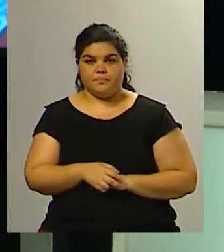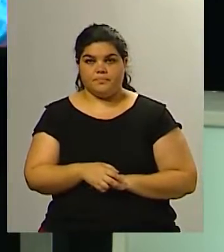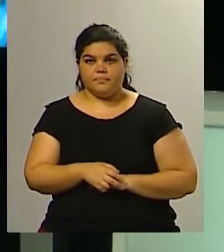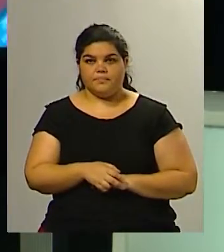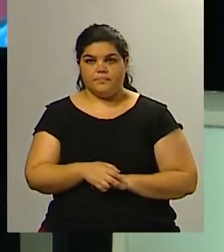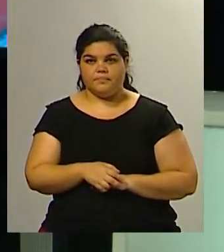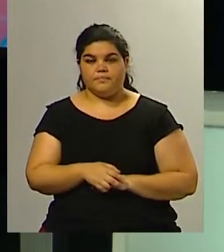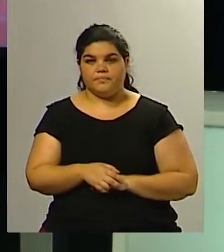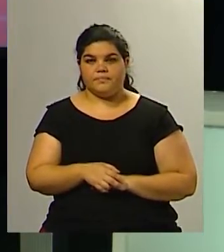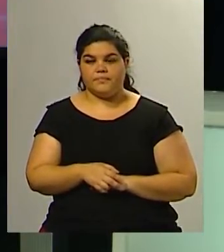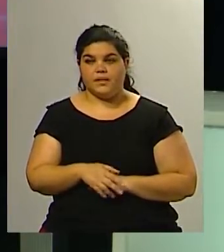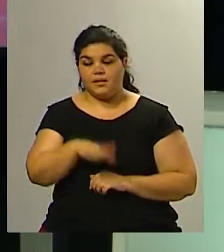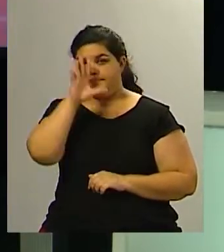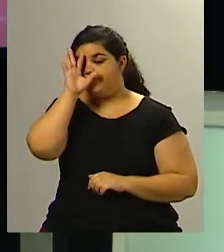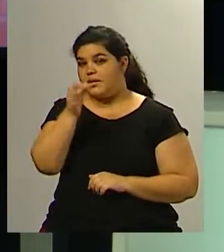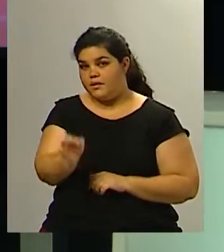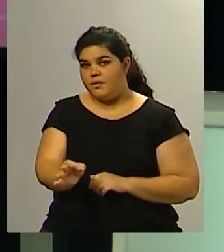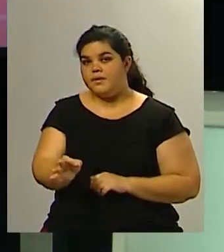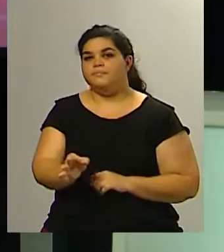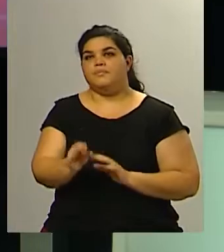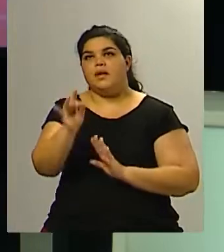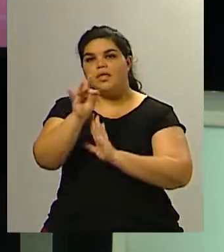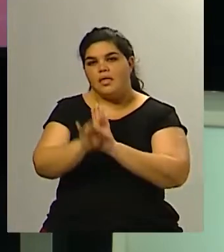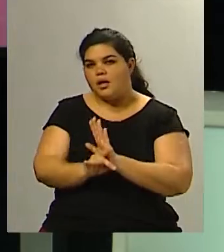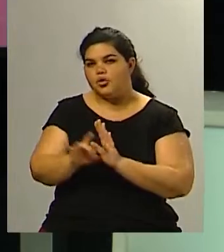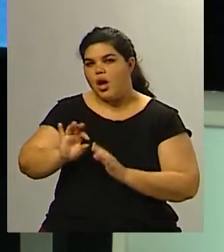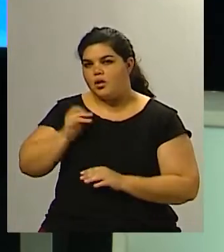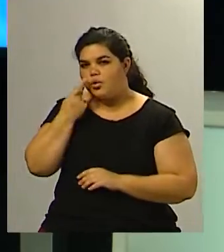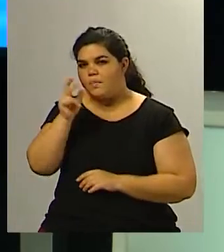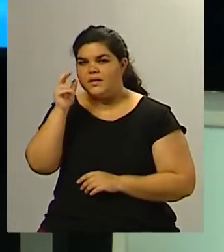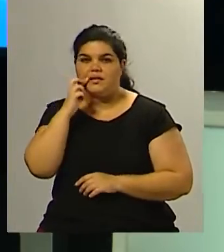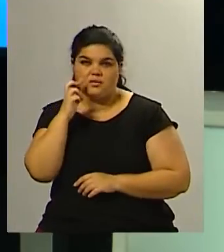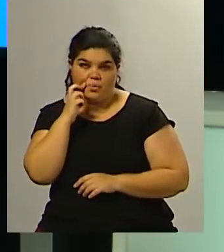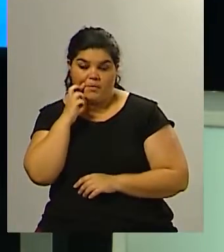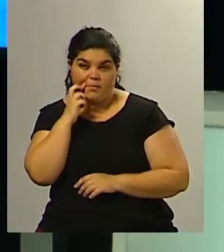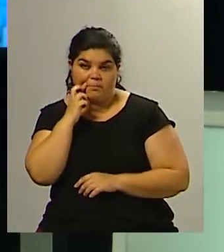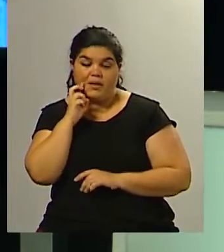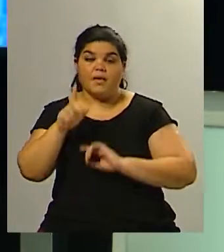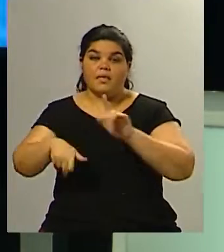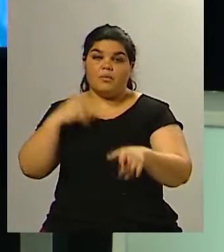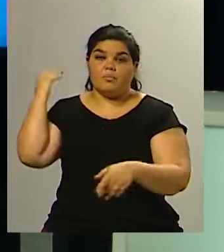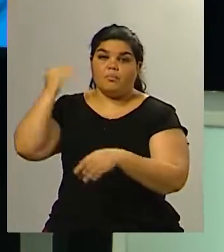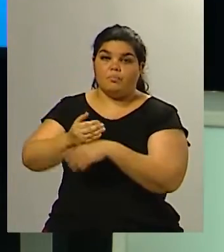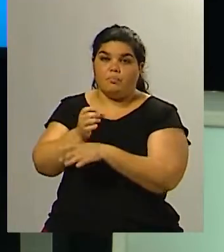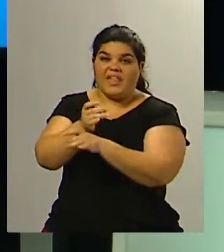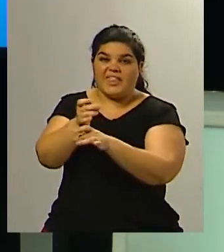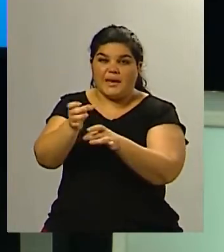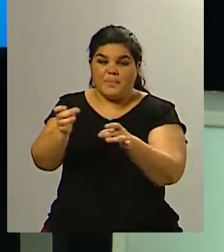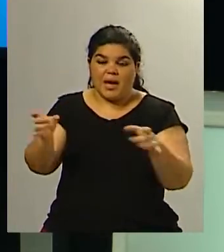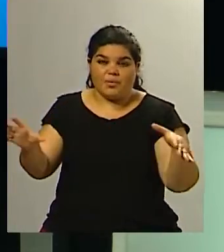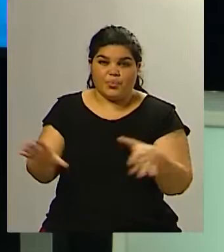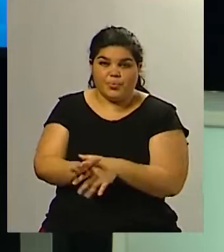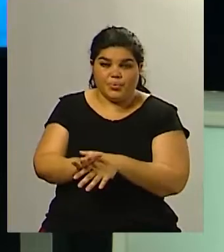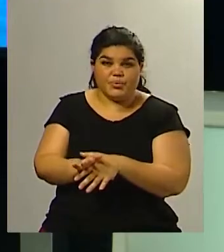cuenta que hubo datos del 2019, ¿no? Después con el tema de la pandemia, ¿cómo se manejaron? Digo, porque también fue